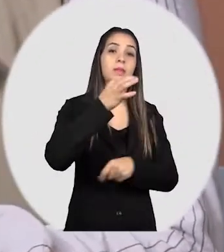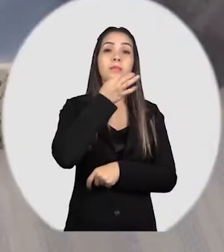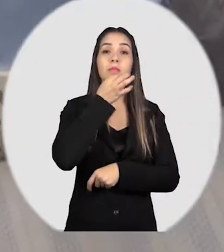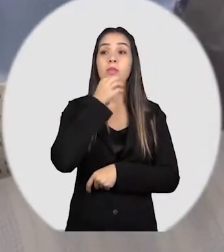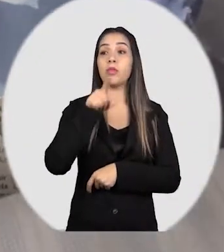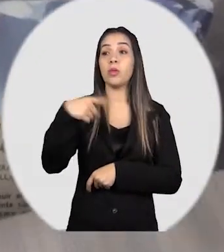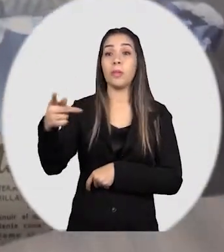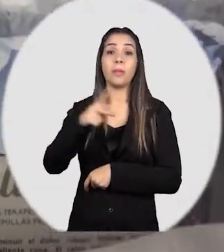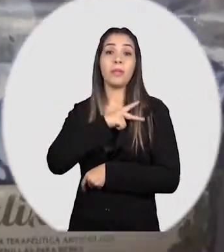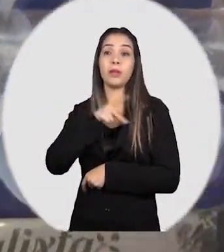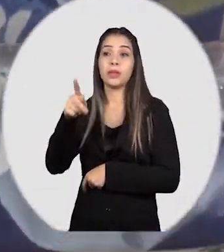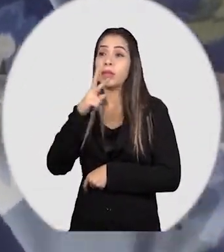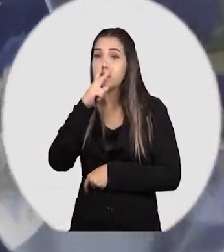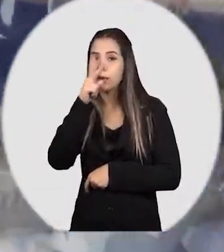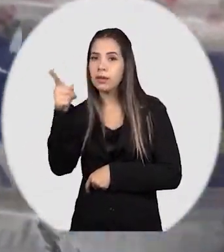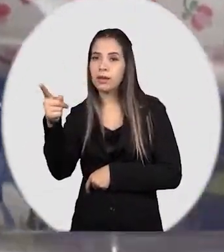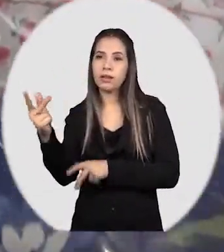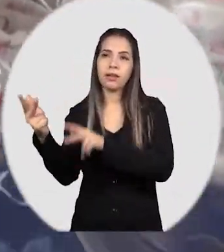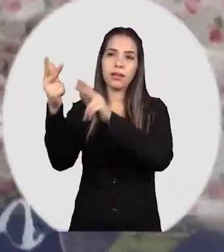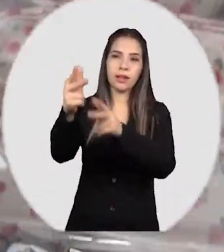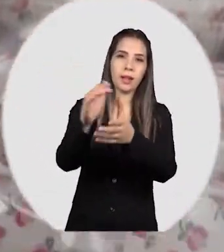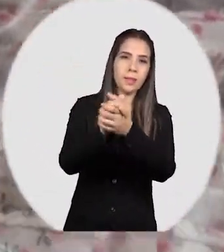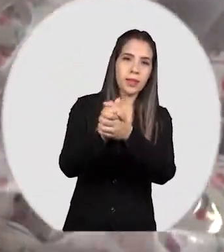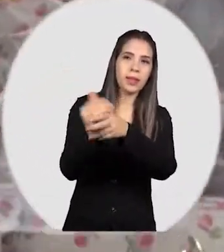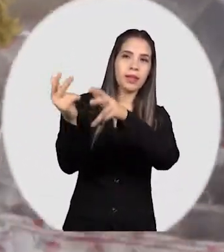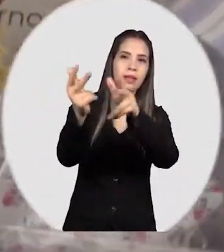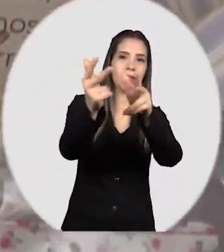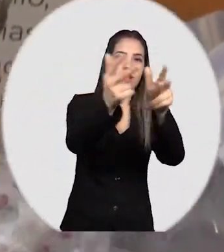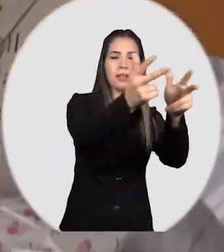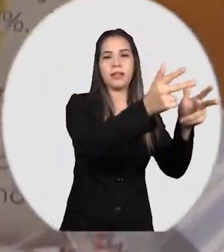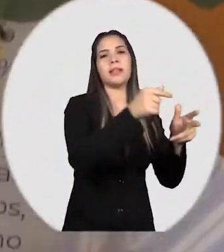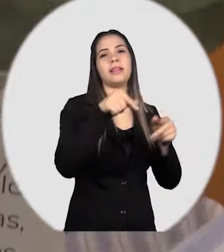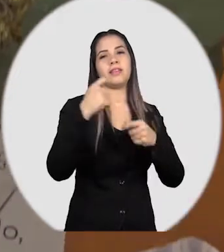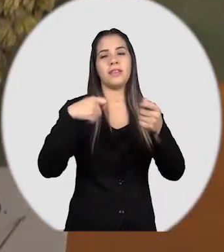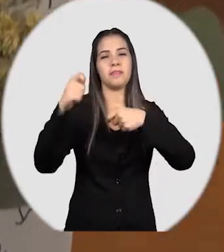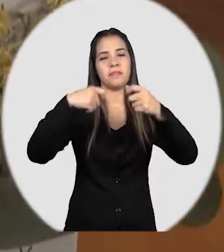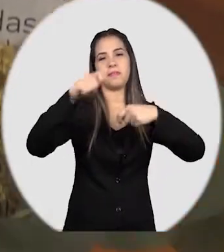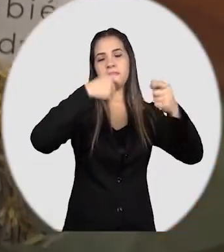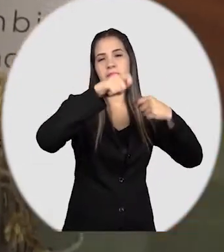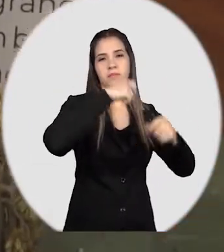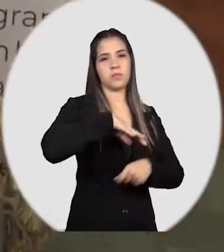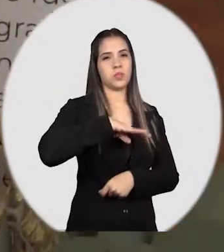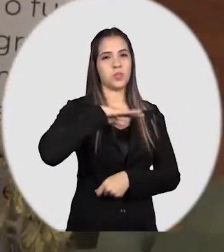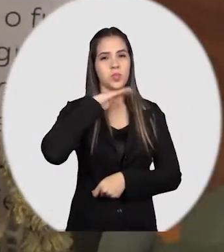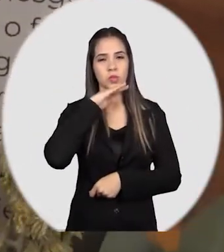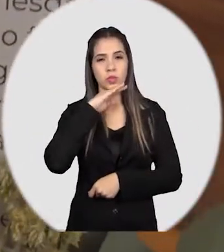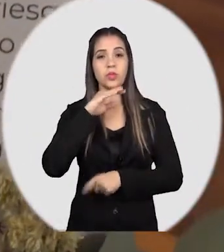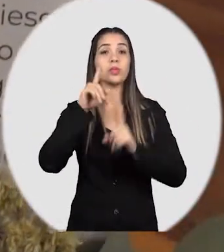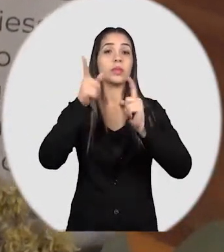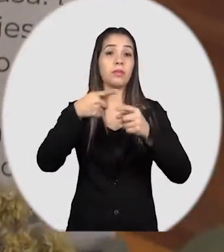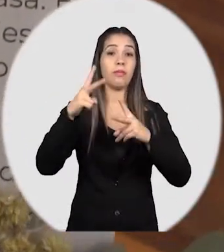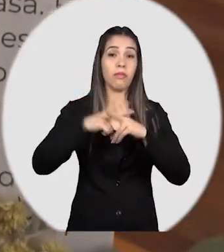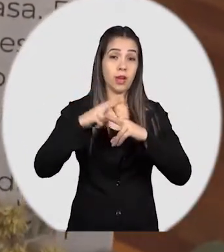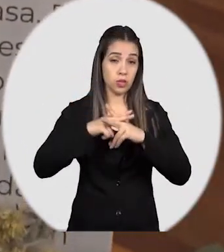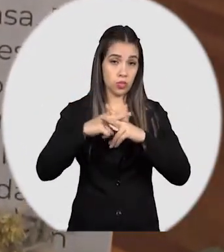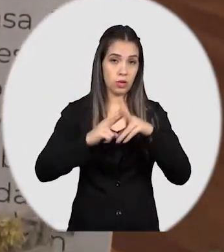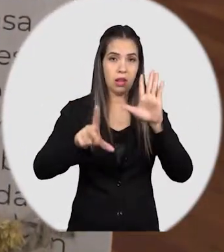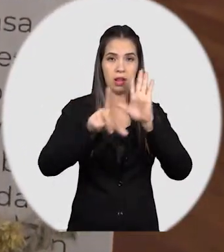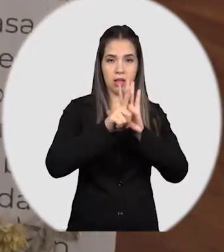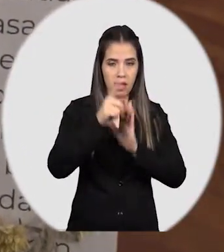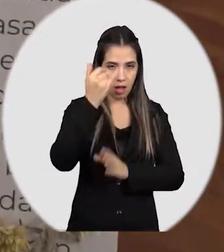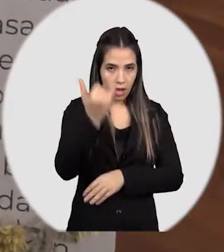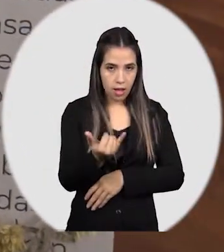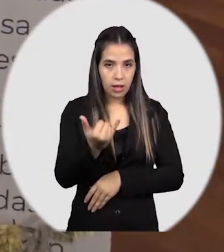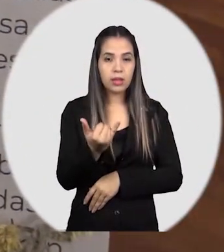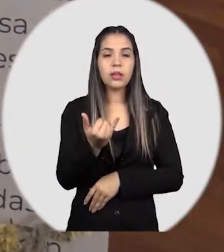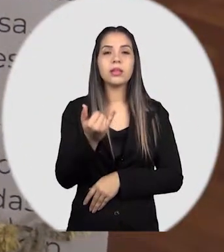boca. Es lo que nos ayuda a vender, ¿verdad? Emitimos también factura legal. Nuestro producto